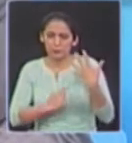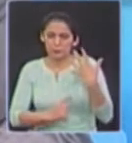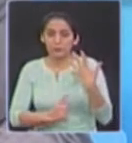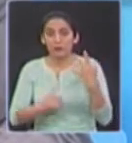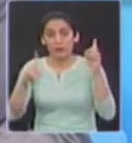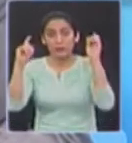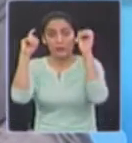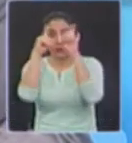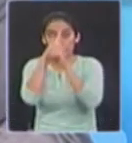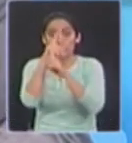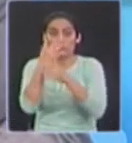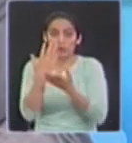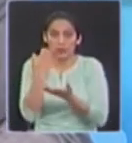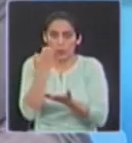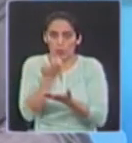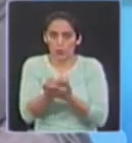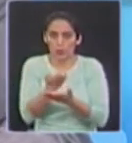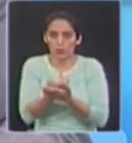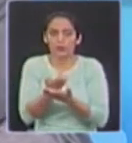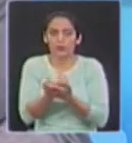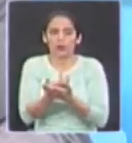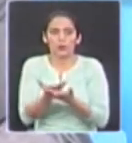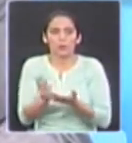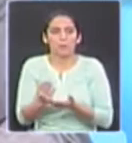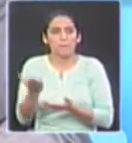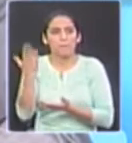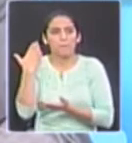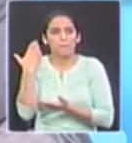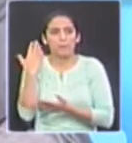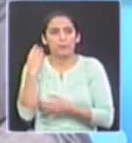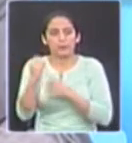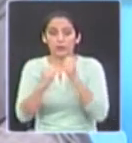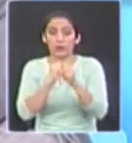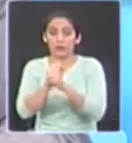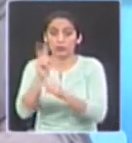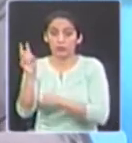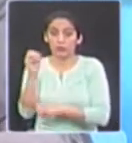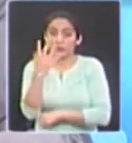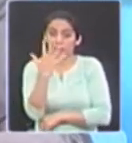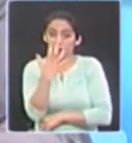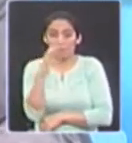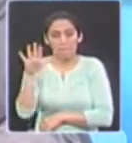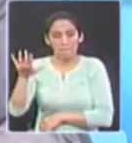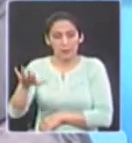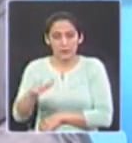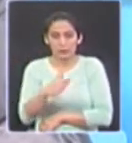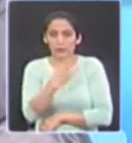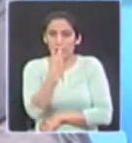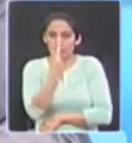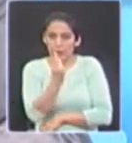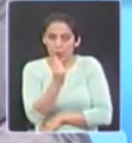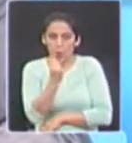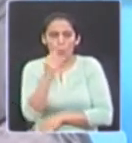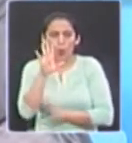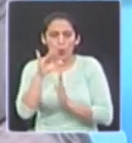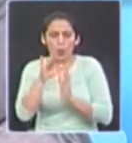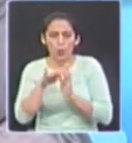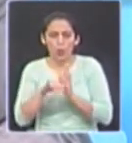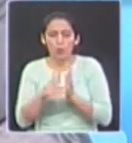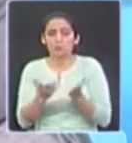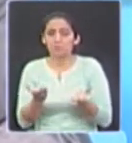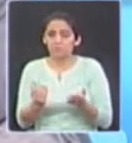graves problemas económicos desde más o menos mediados del año 2015, en donde hemos vivido un año de recesión, de pérdida